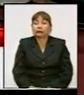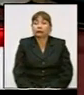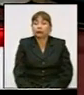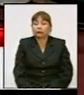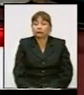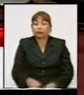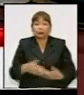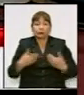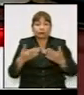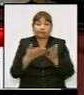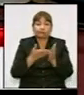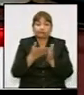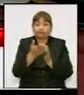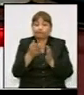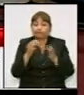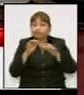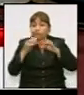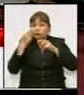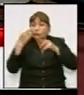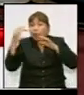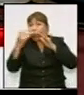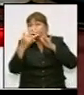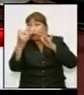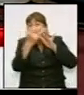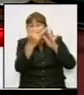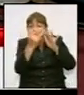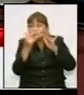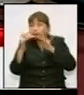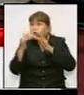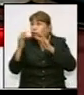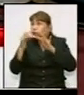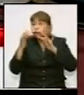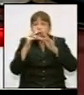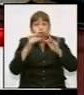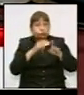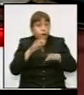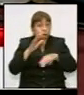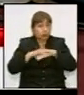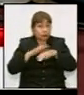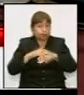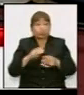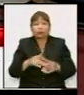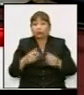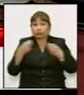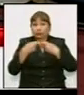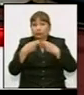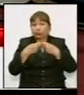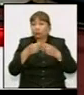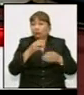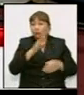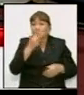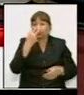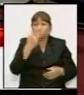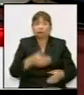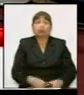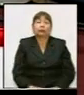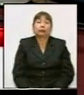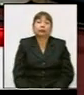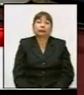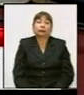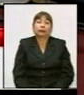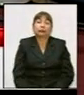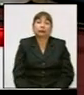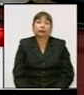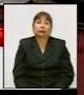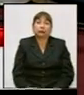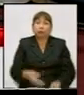poder monitorear la visibilidad de las amenazas en la red. Asimismo, a la mano izquierda tenemos un centro de